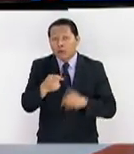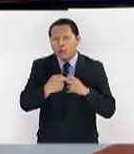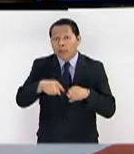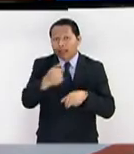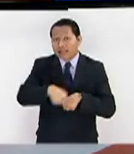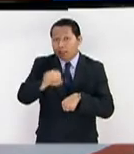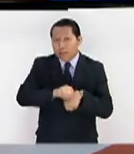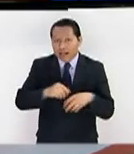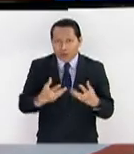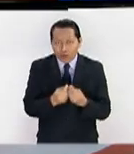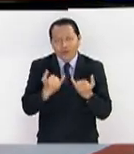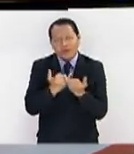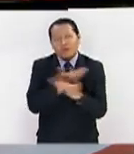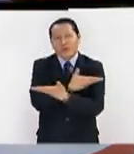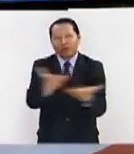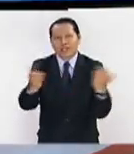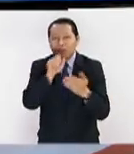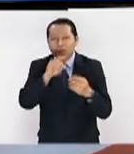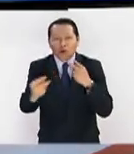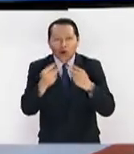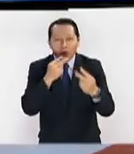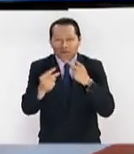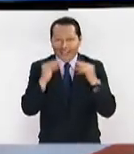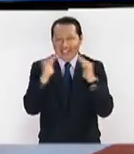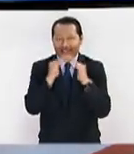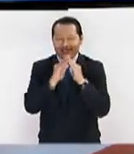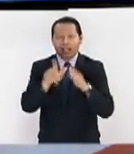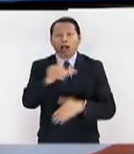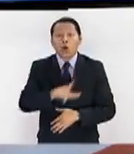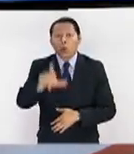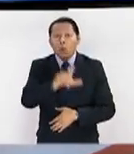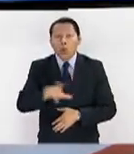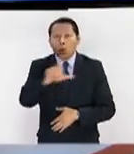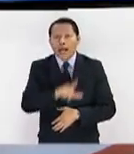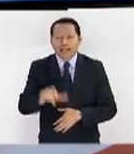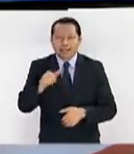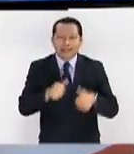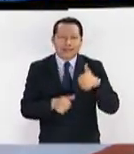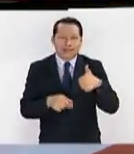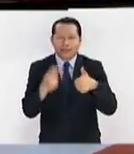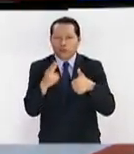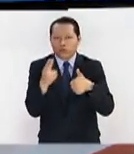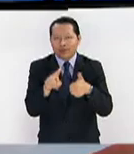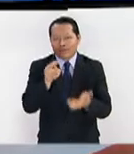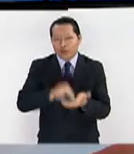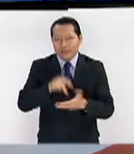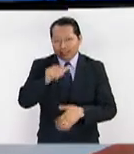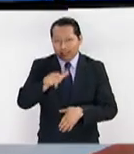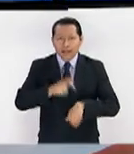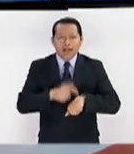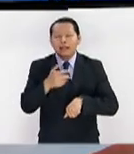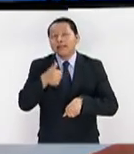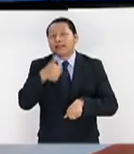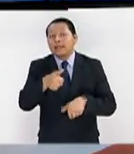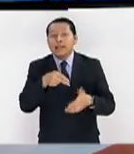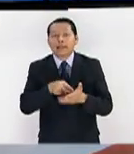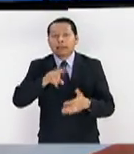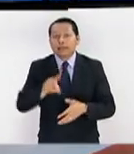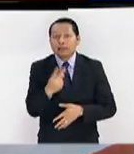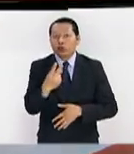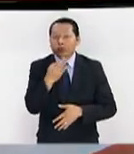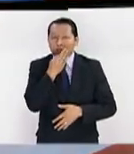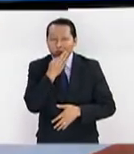contigo y por supuesto con todos ustedes quienes nos ven desde sus hogares. Lunes 6 de noviembre del 2017, son las